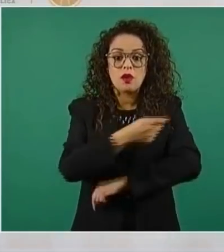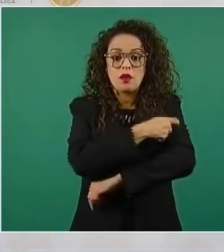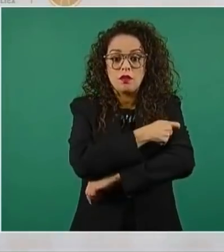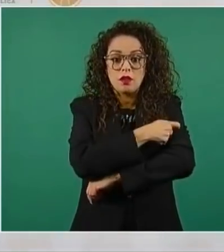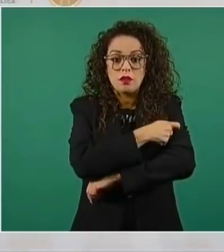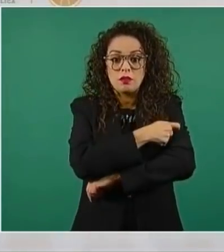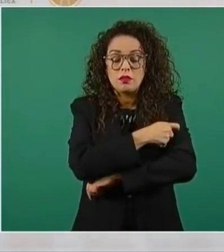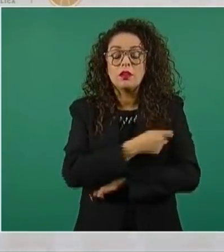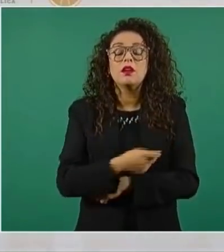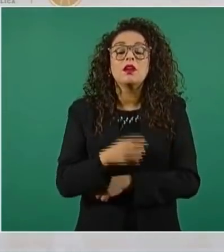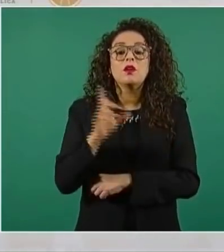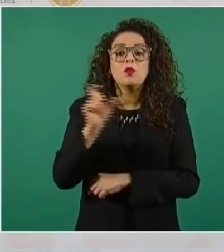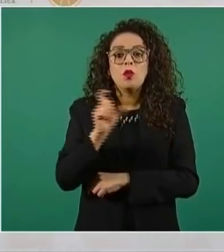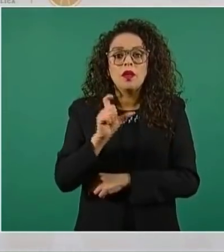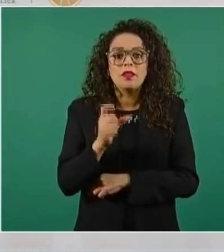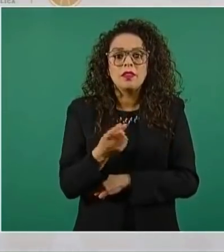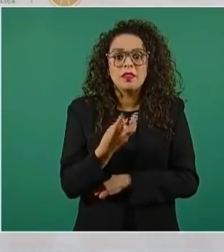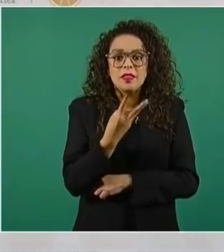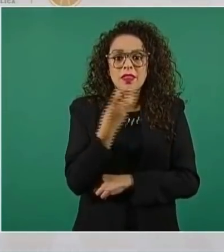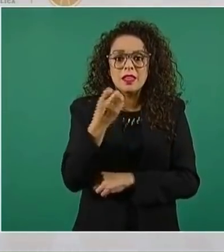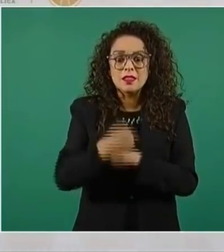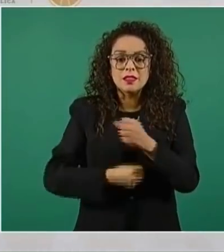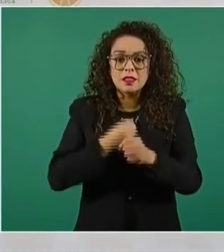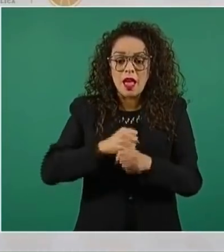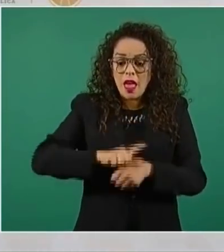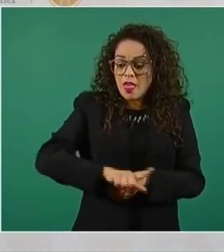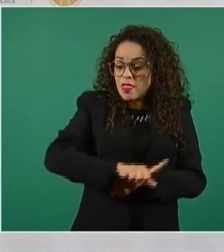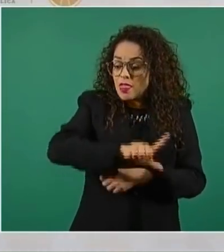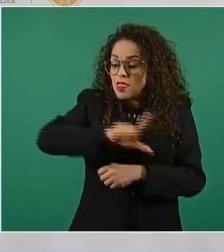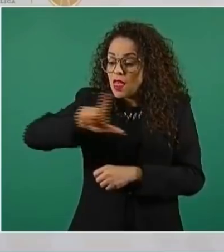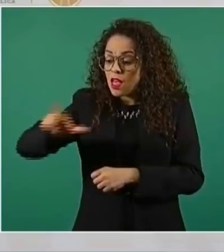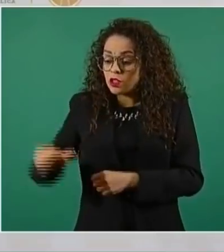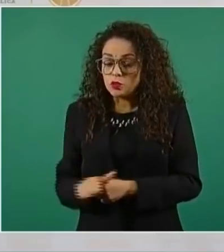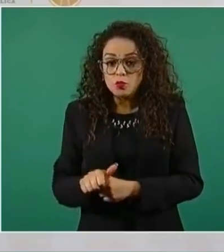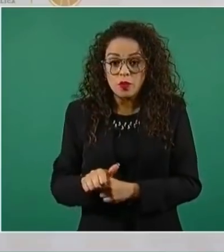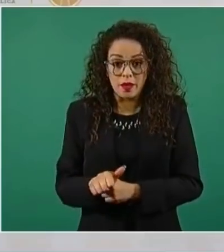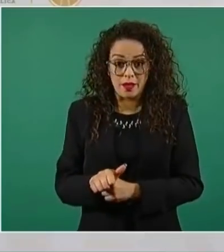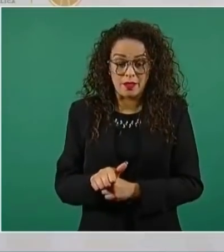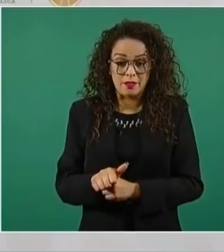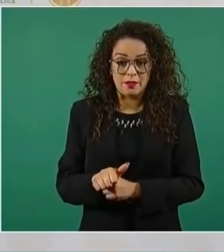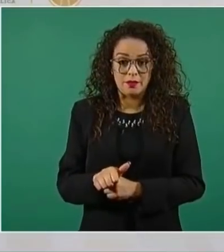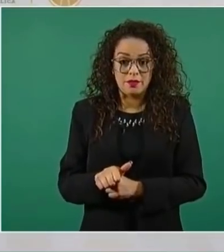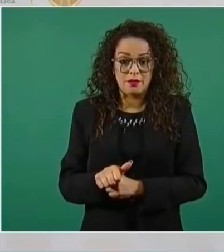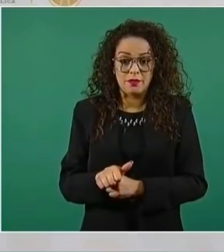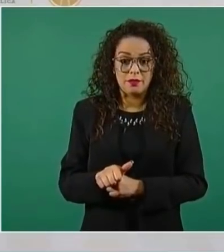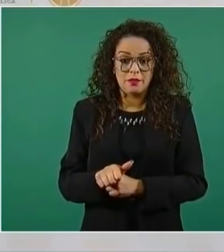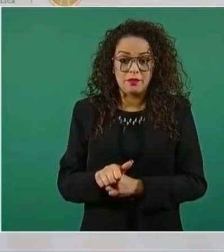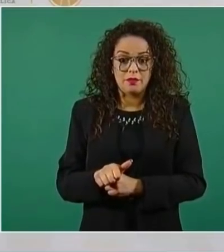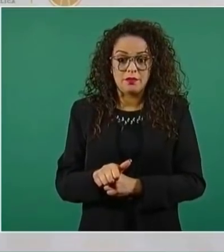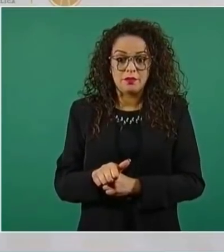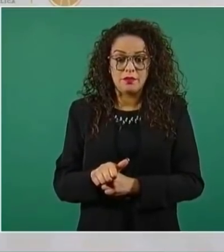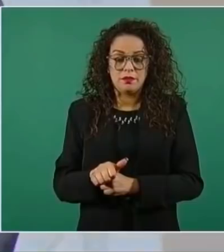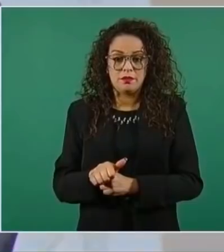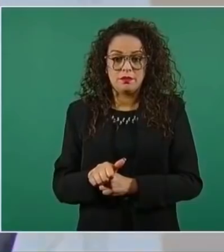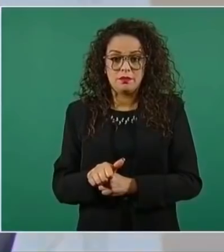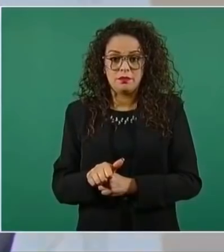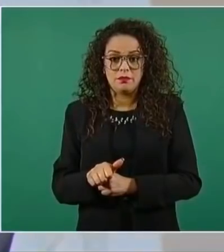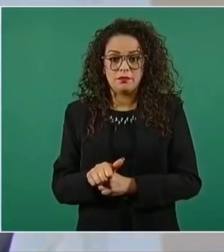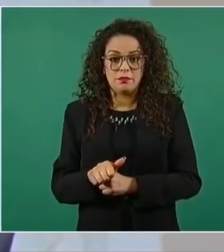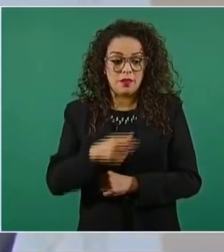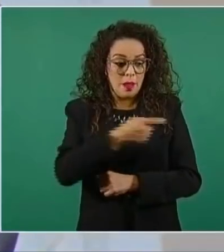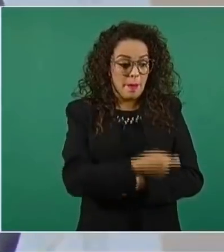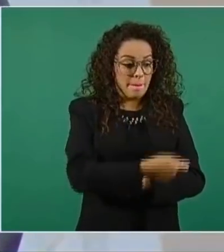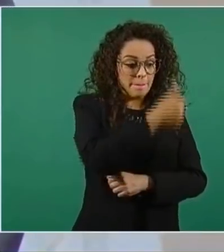300 años después de que empezó a afectar